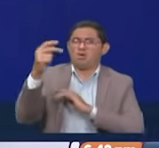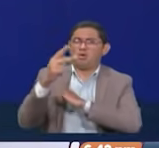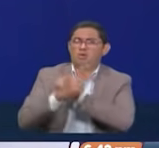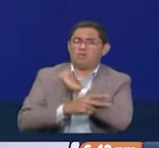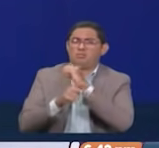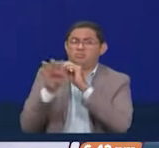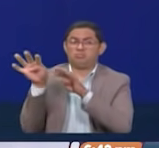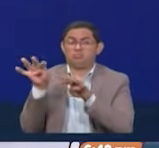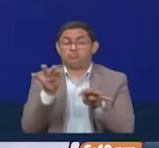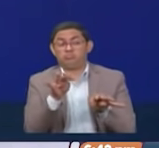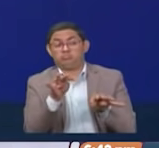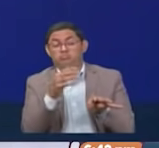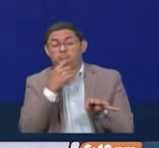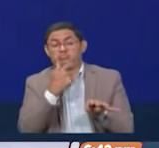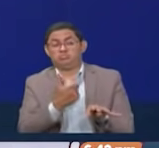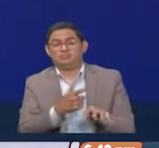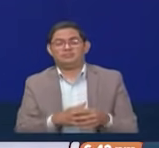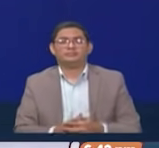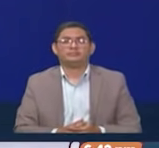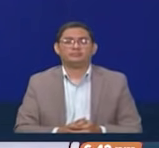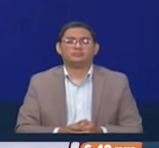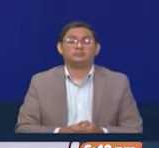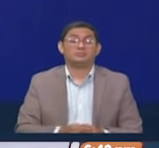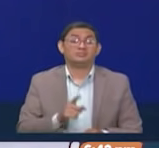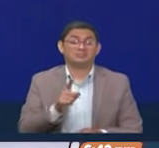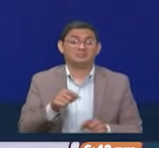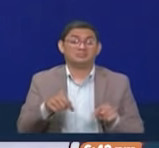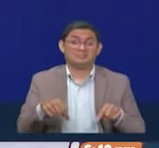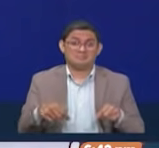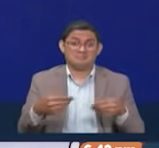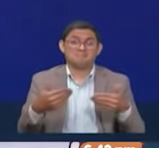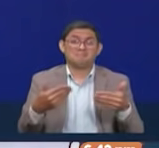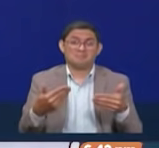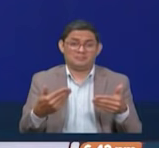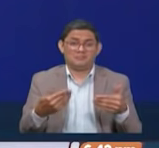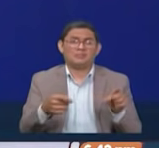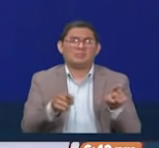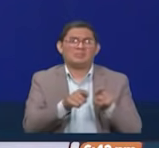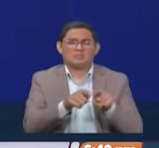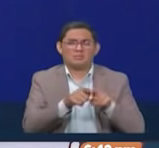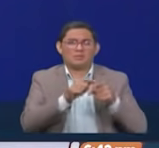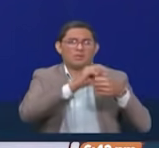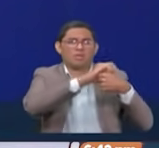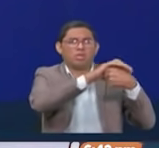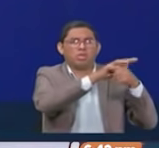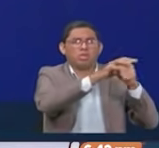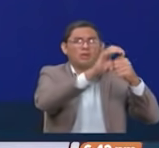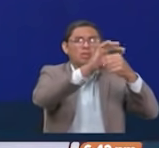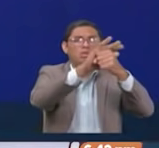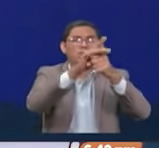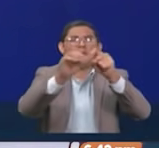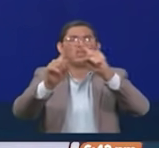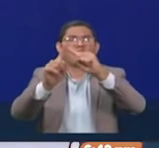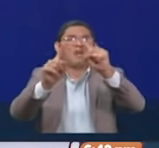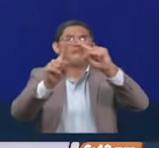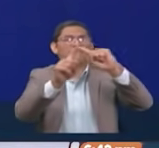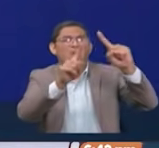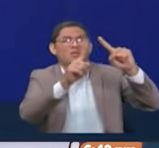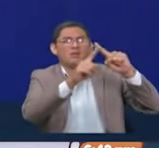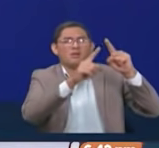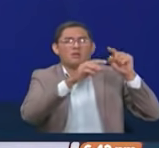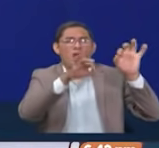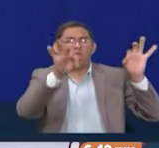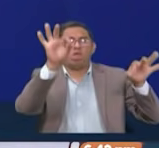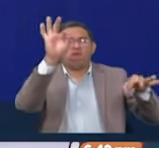no escapa las realidades de la circulación de diferentes cepas nuestro